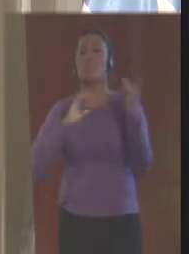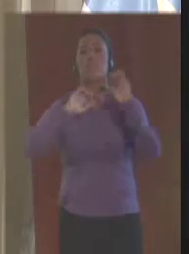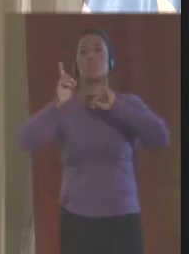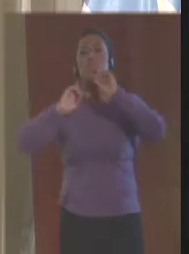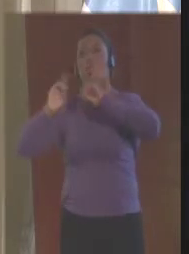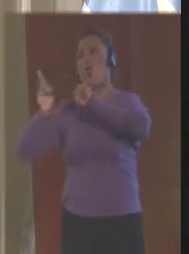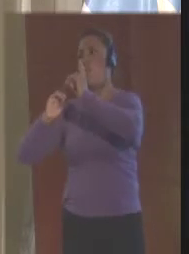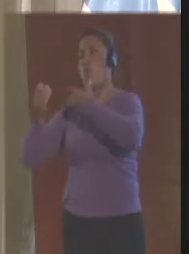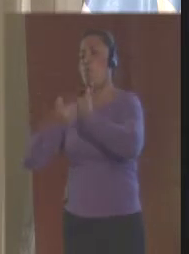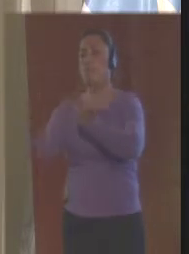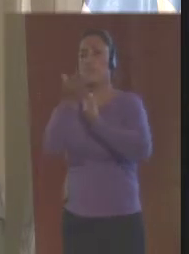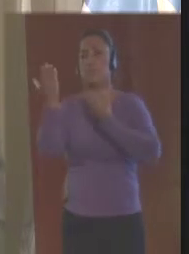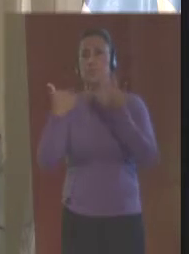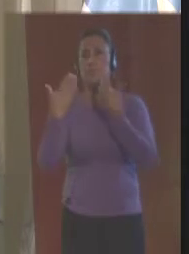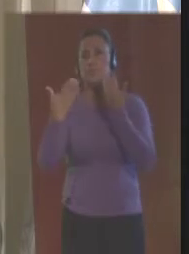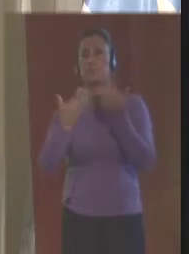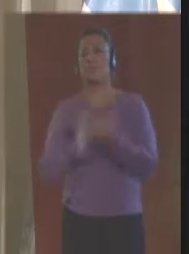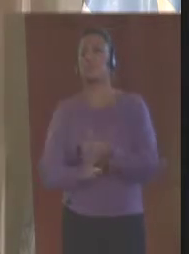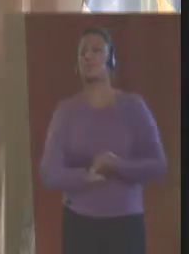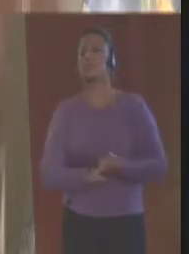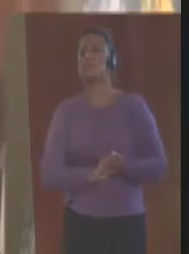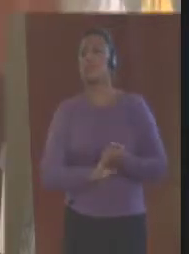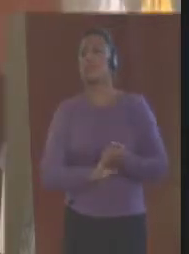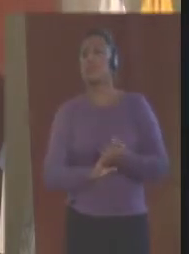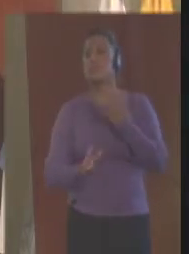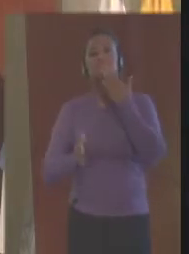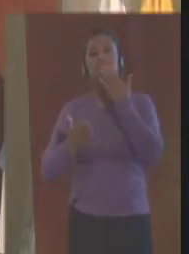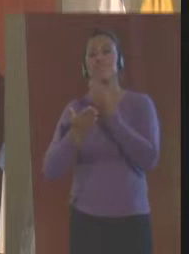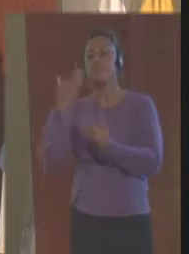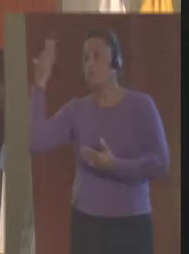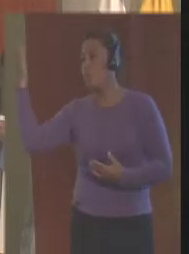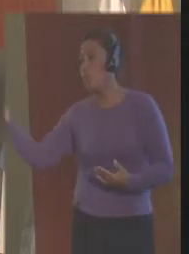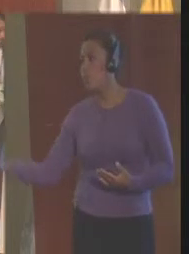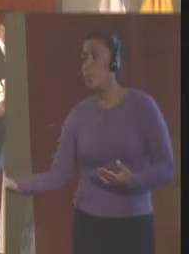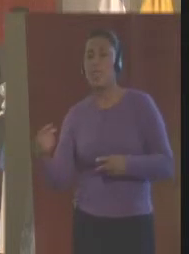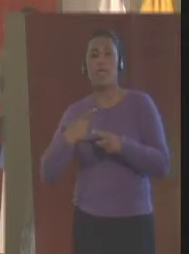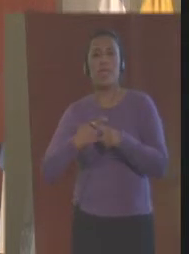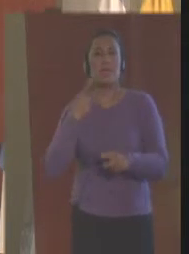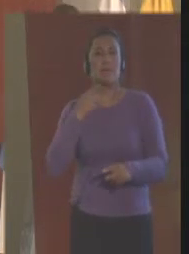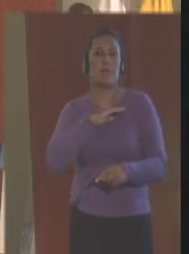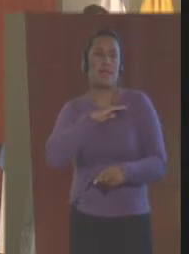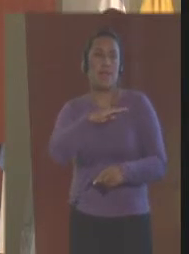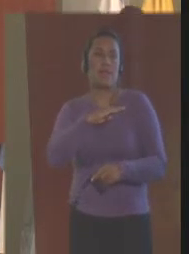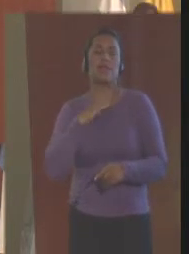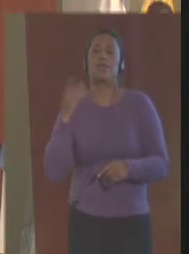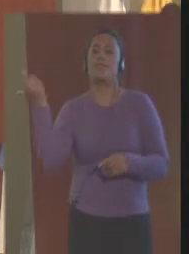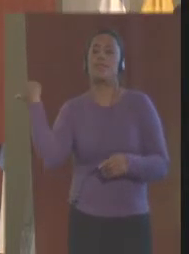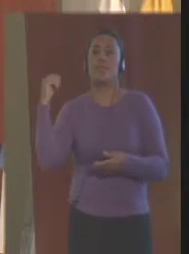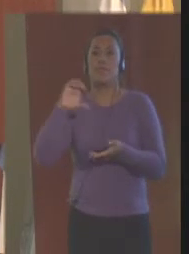conversación en los minutos siguientes. Gracias, Paul. Paul Granda, exalcalde de Cuenca, Ecuador.